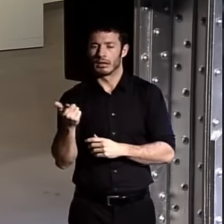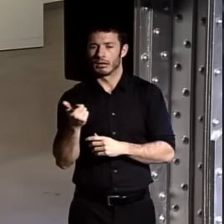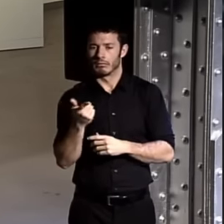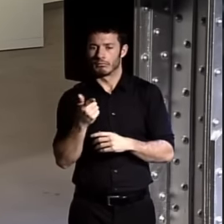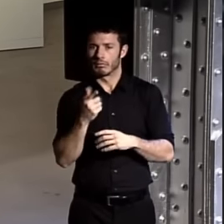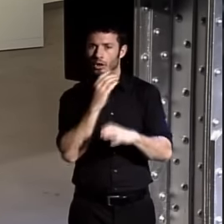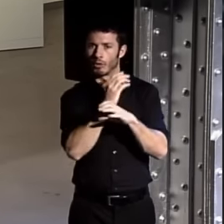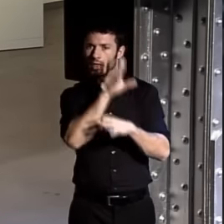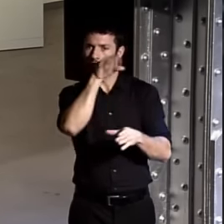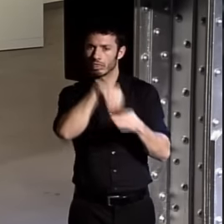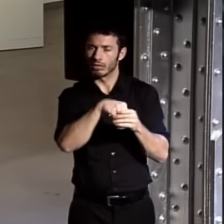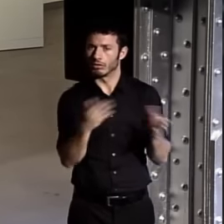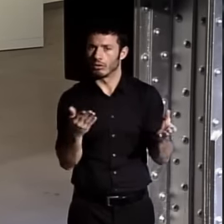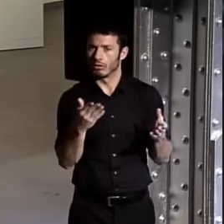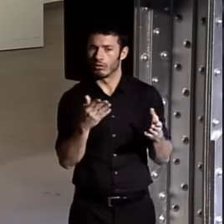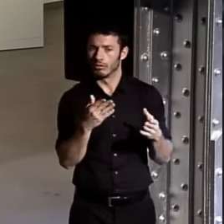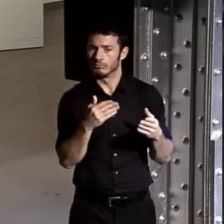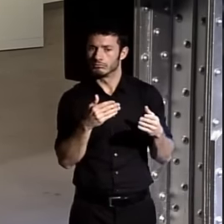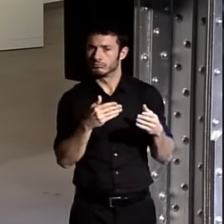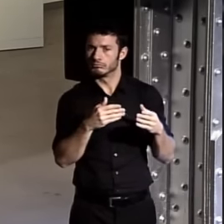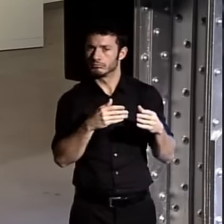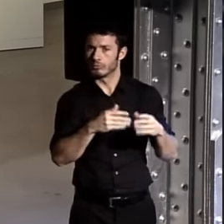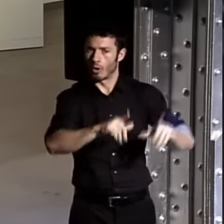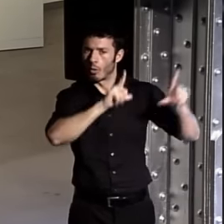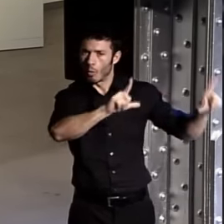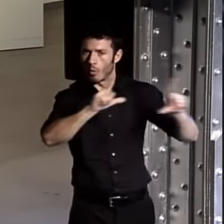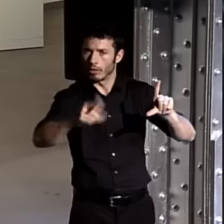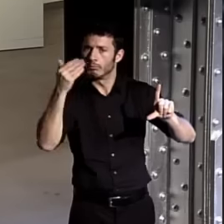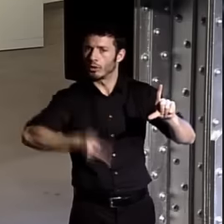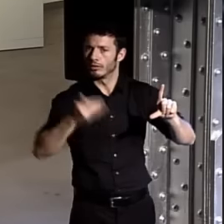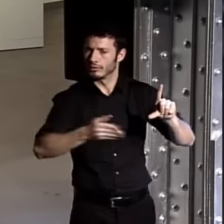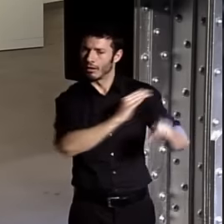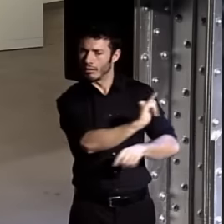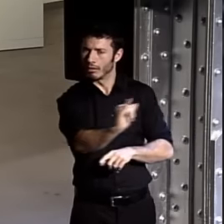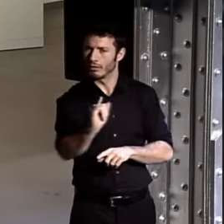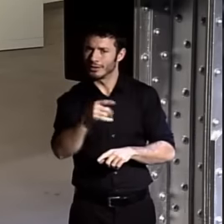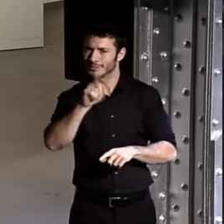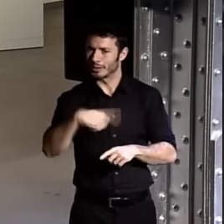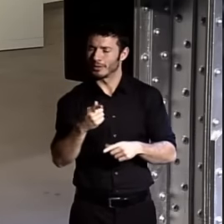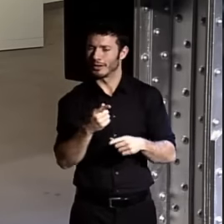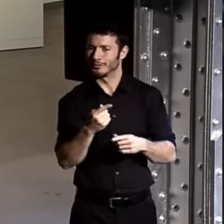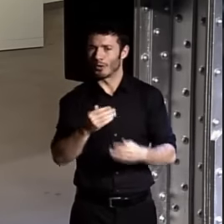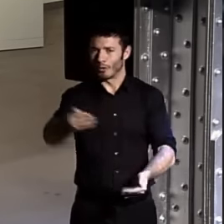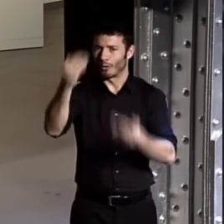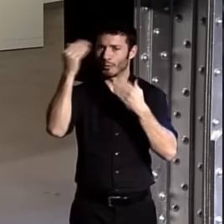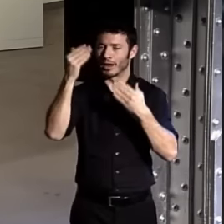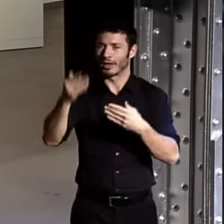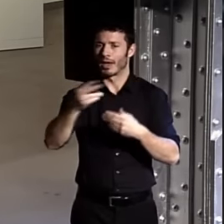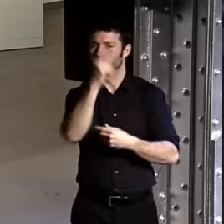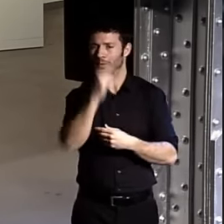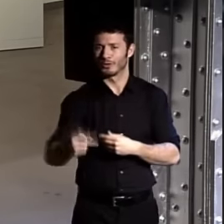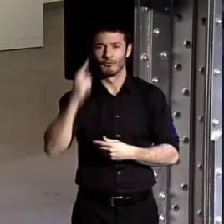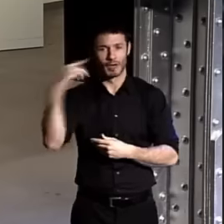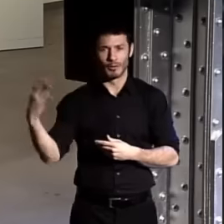las historietas a los a los grandes cuadros a los grandes pintores y a los grandes maestros no Y ese fue digamos el pistoletazo de salida de un tema que yo